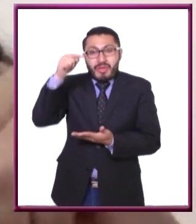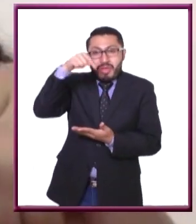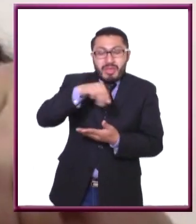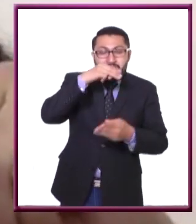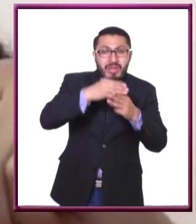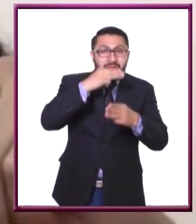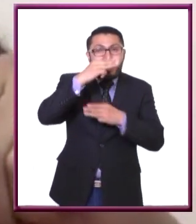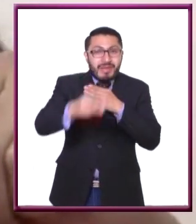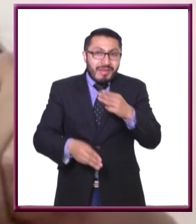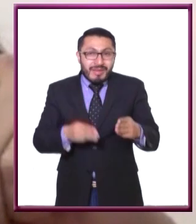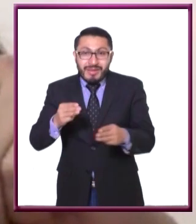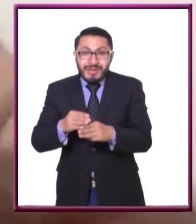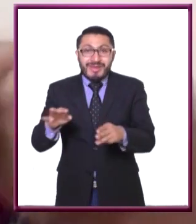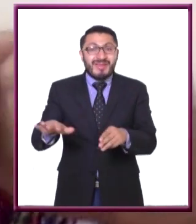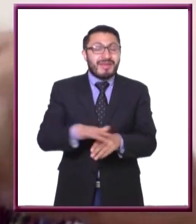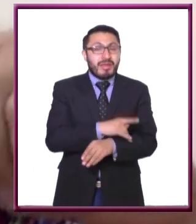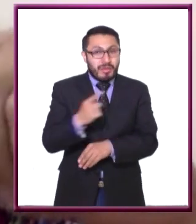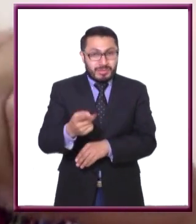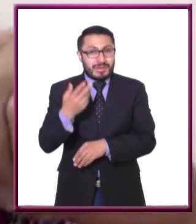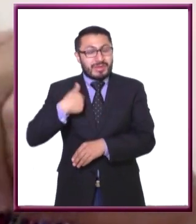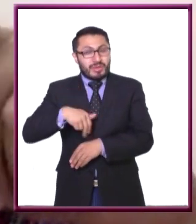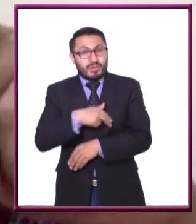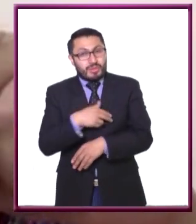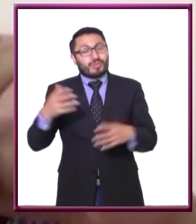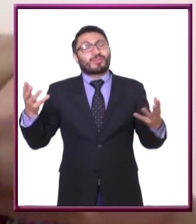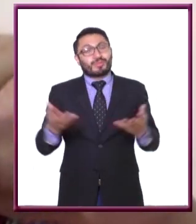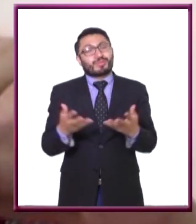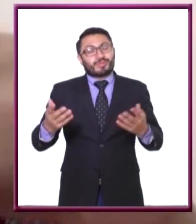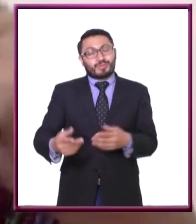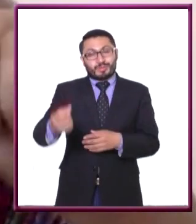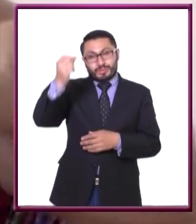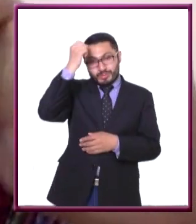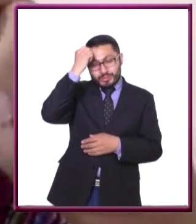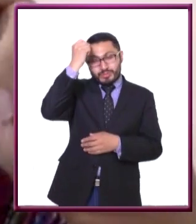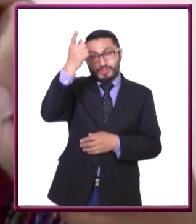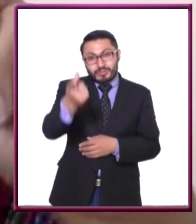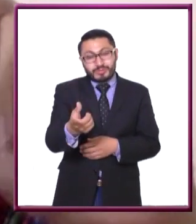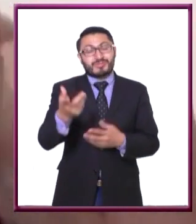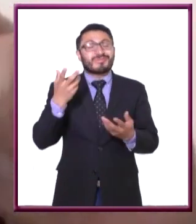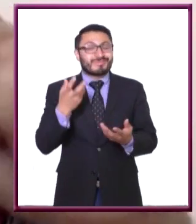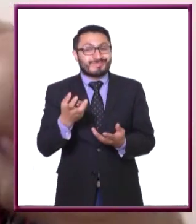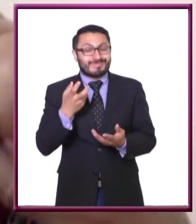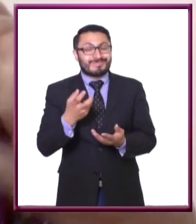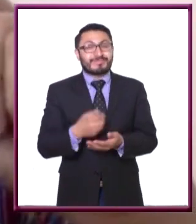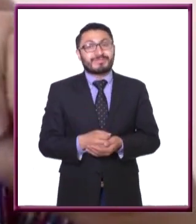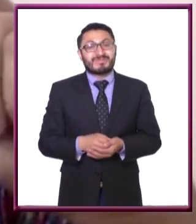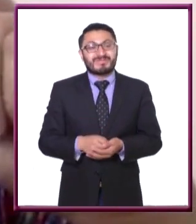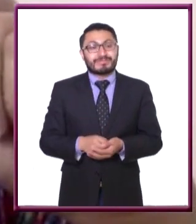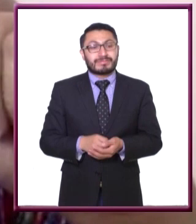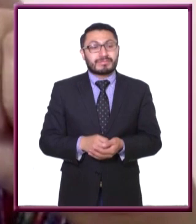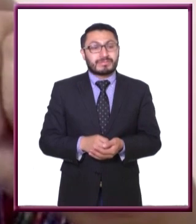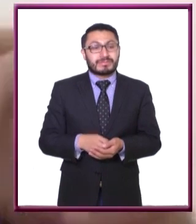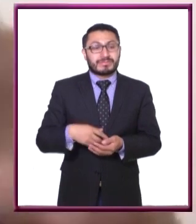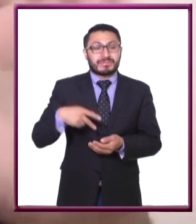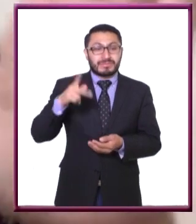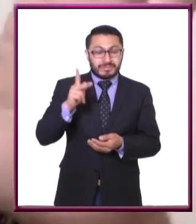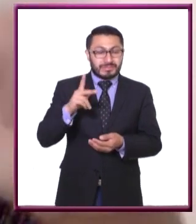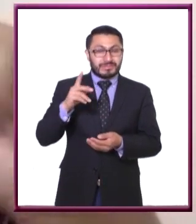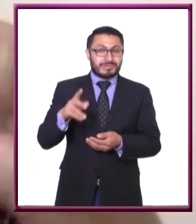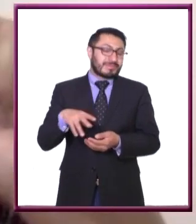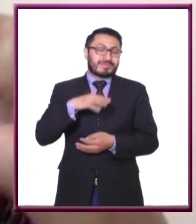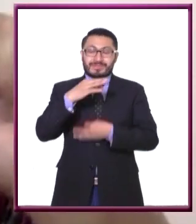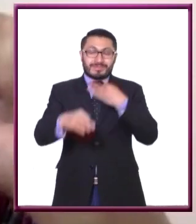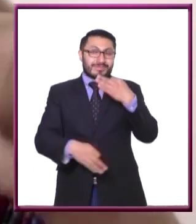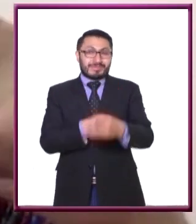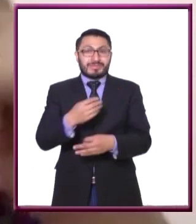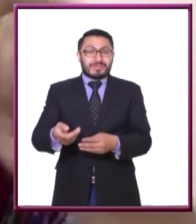en la Tierra increíblemente porque el hombre los produjo. Son creación del ser humano. Pero en general,